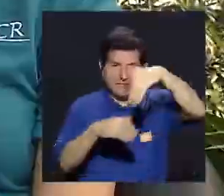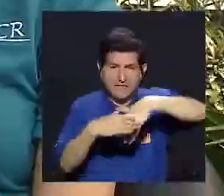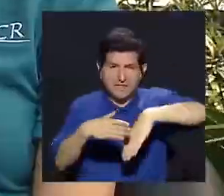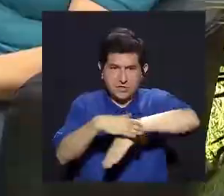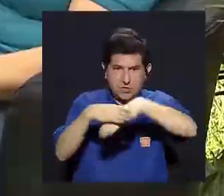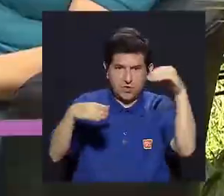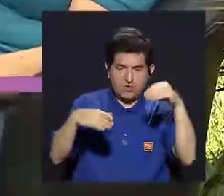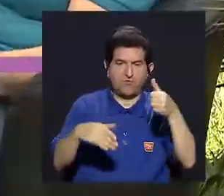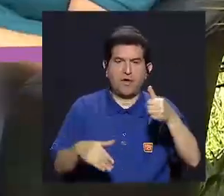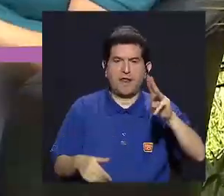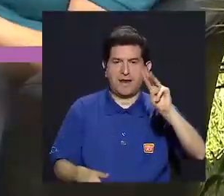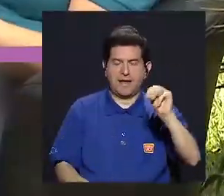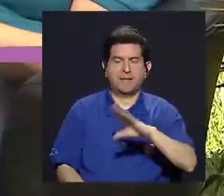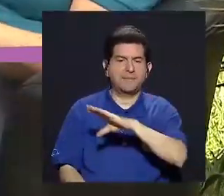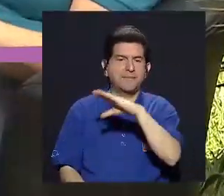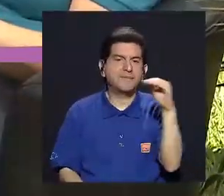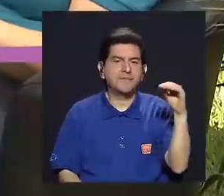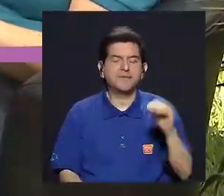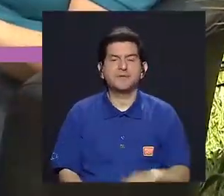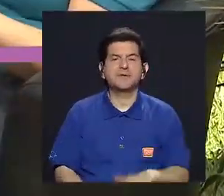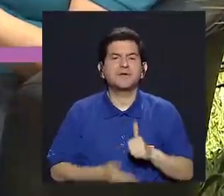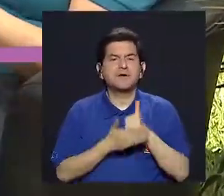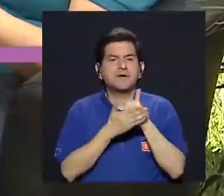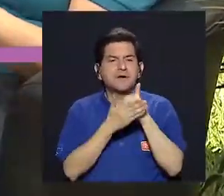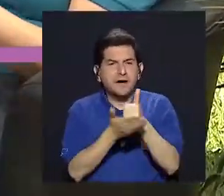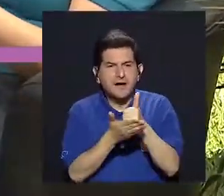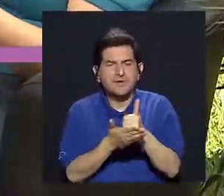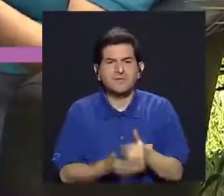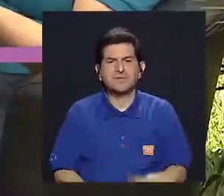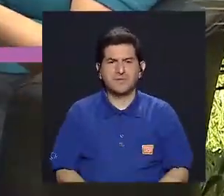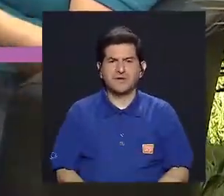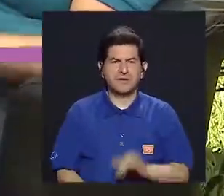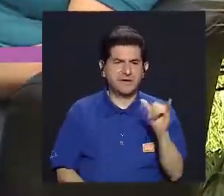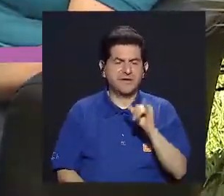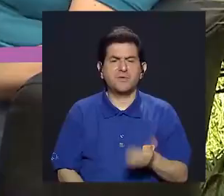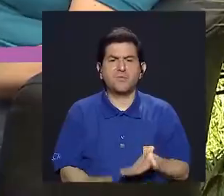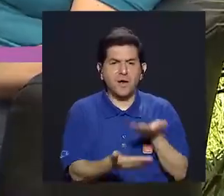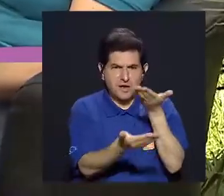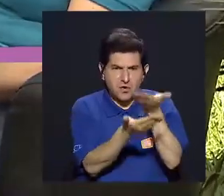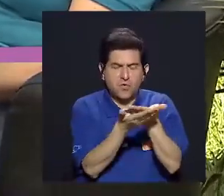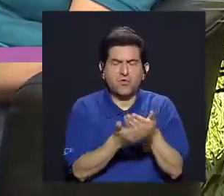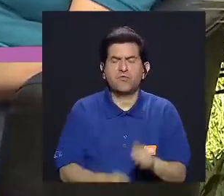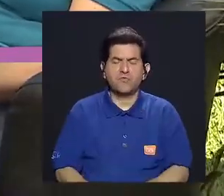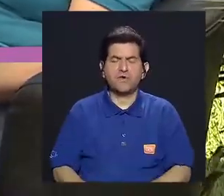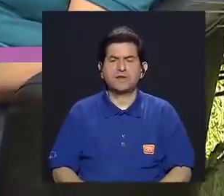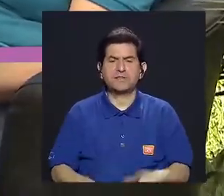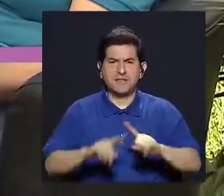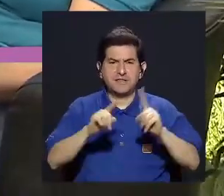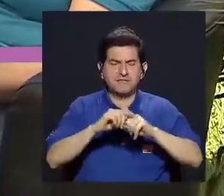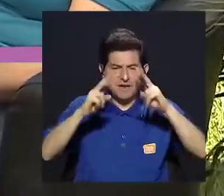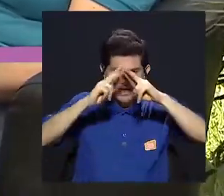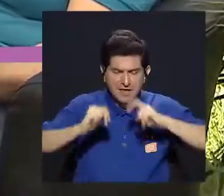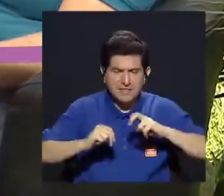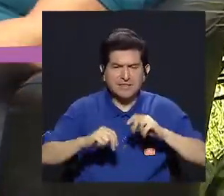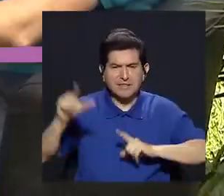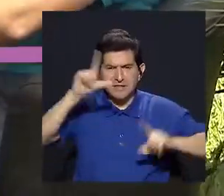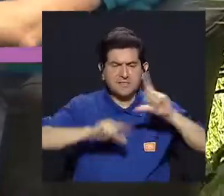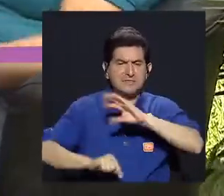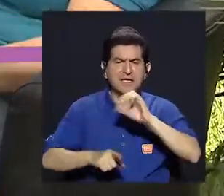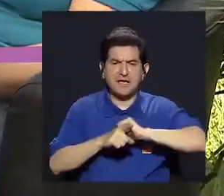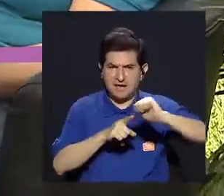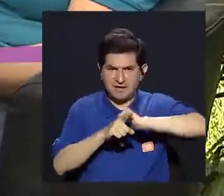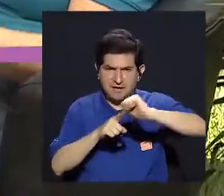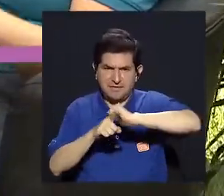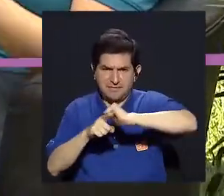metropolitana y nos ha permitido además de brindar verdad la oferta de análisis de laboratorio pues también trabajan en